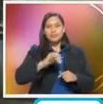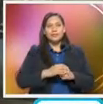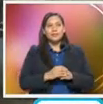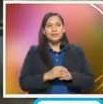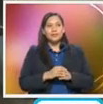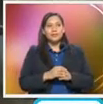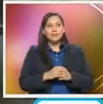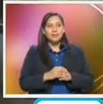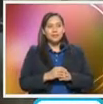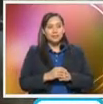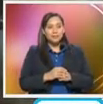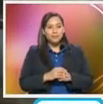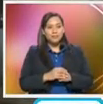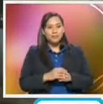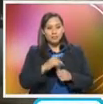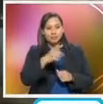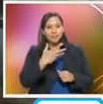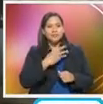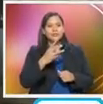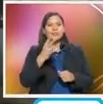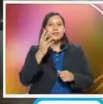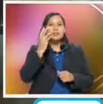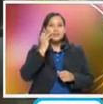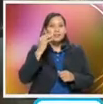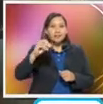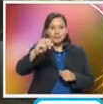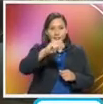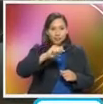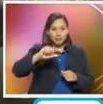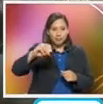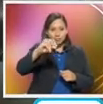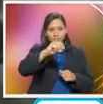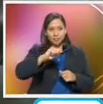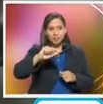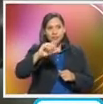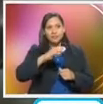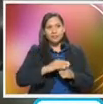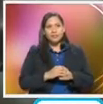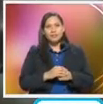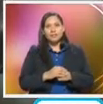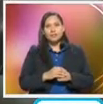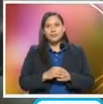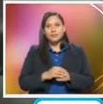Ok. Por ahí está el exprimidor, si quieres. Comper. Pues